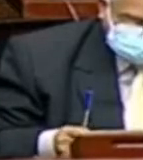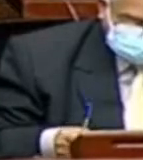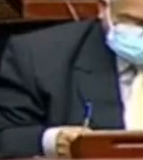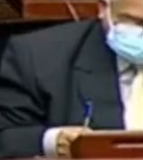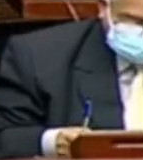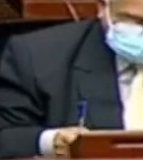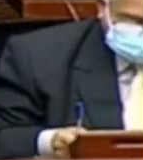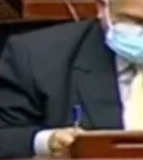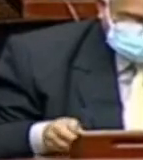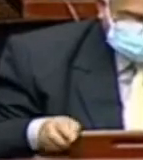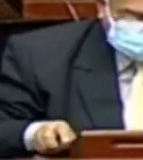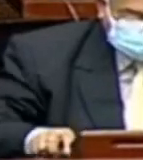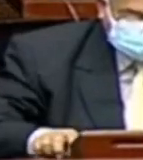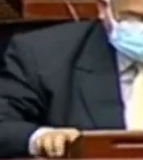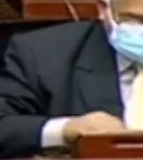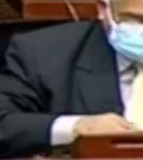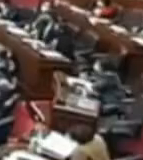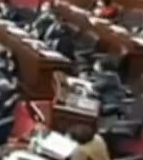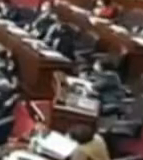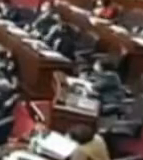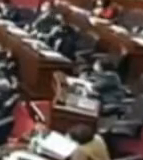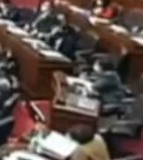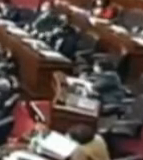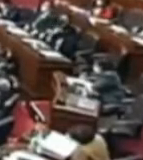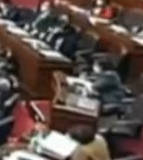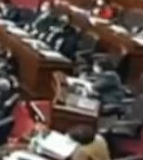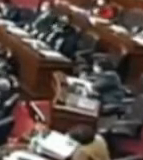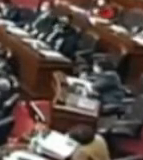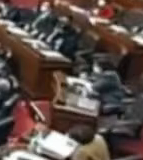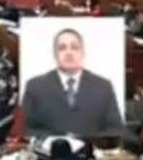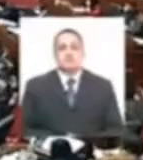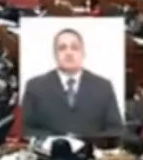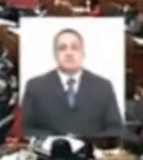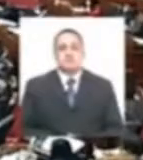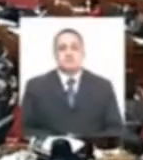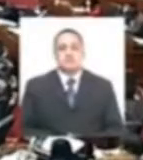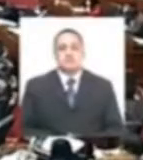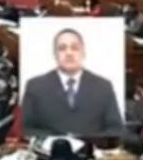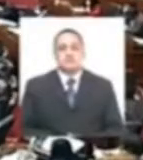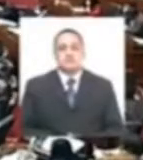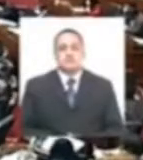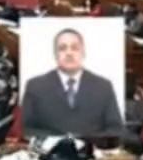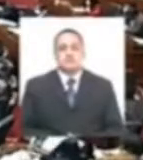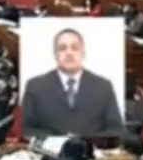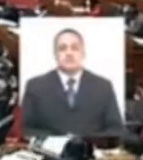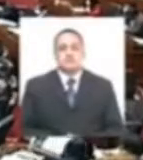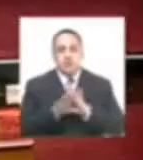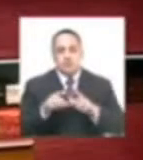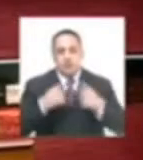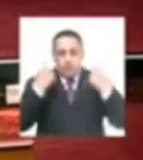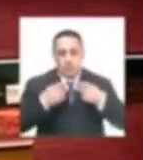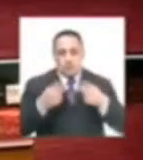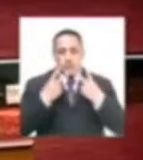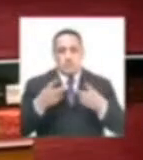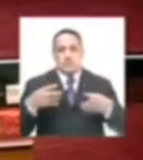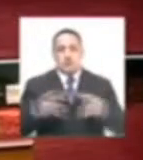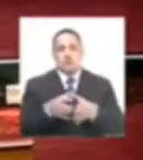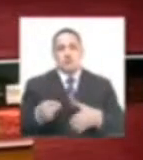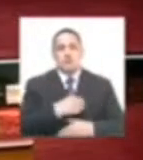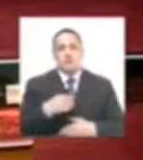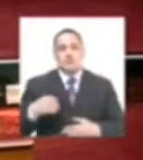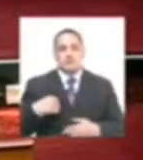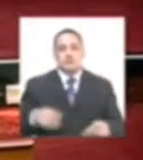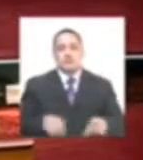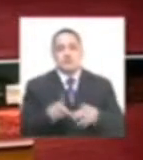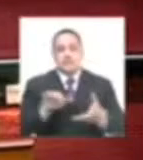perder unos pocos congresistas alineados con Cerrón, que no sabemos todavía cuántos son, de repente no son tantos, va a ganar un